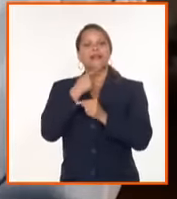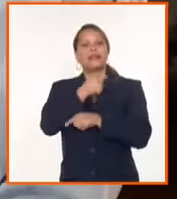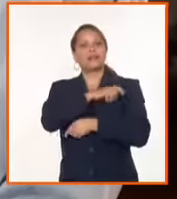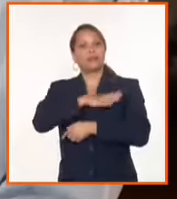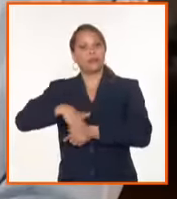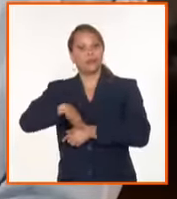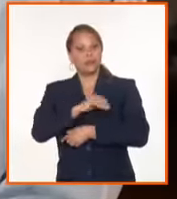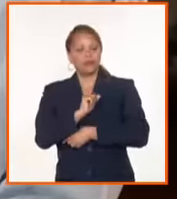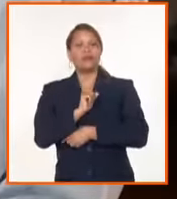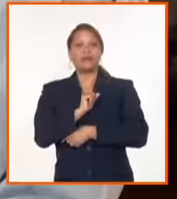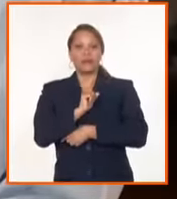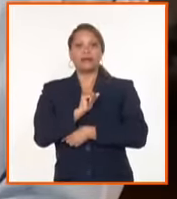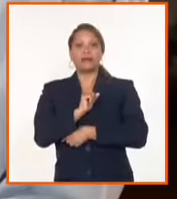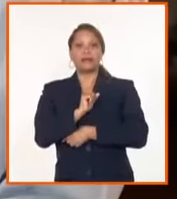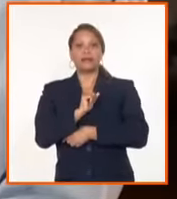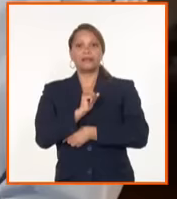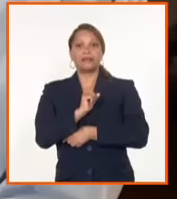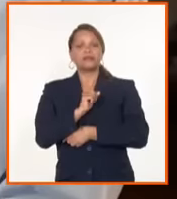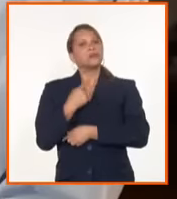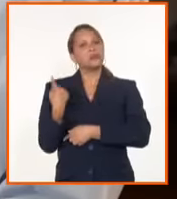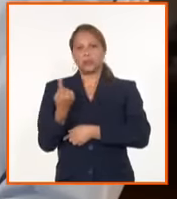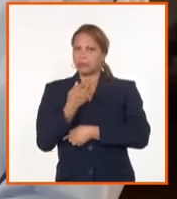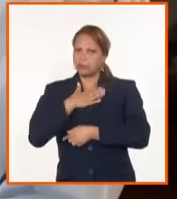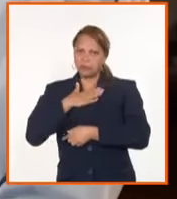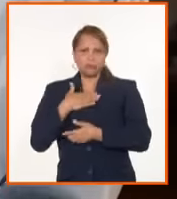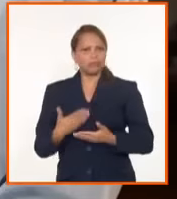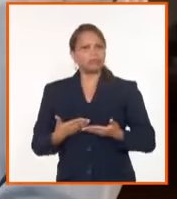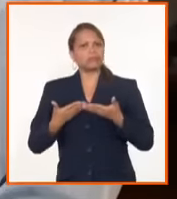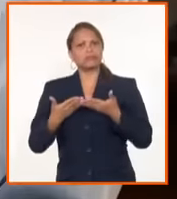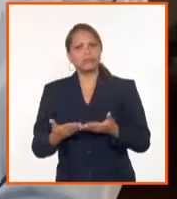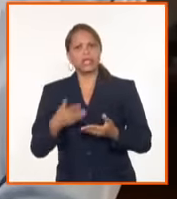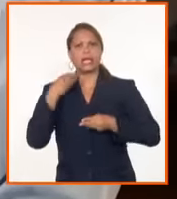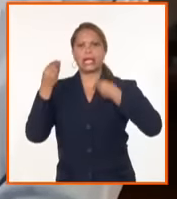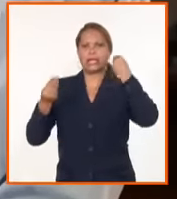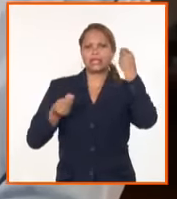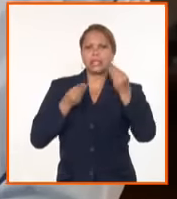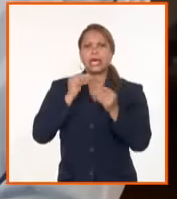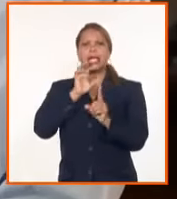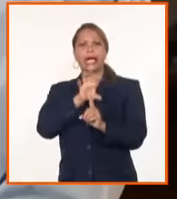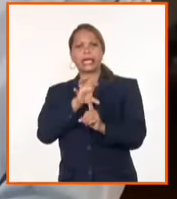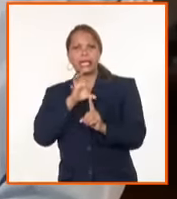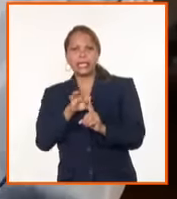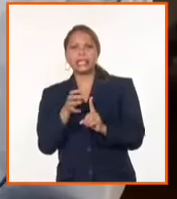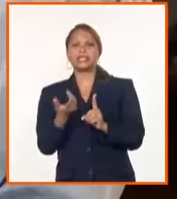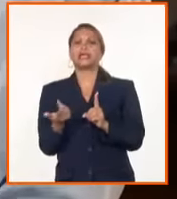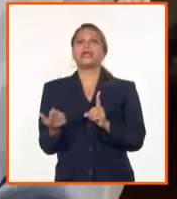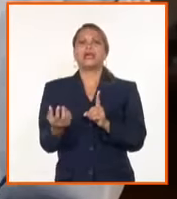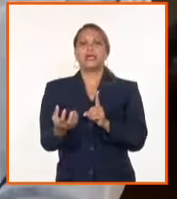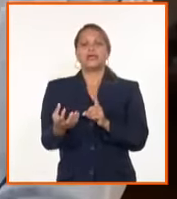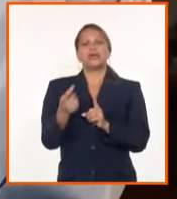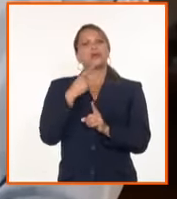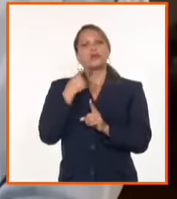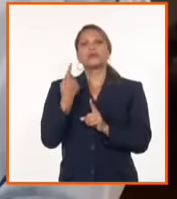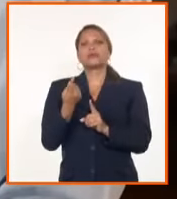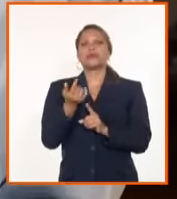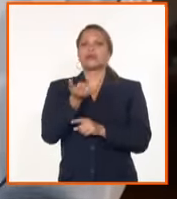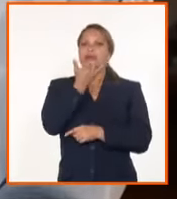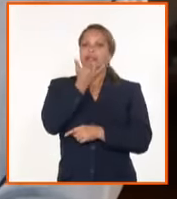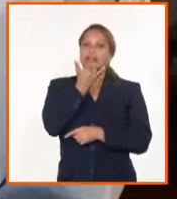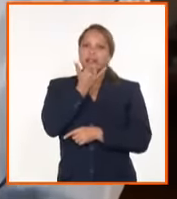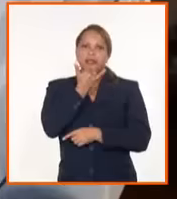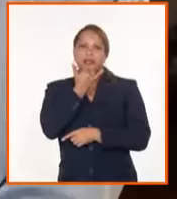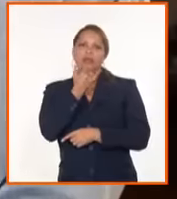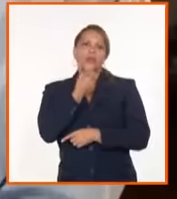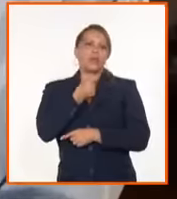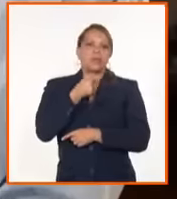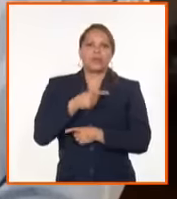Pero estamos dispuestos a ese análisis crítico, a hacer esa rectificación, digamos, de errores y